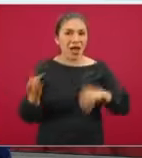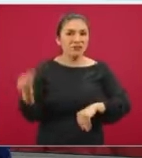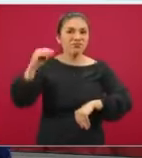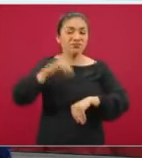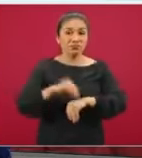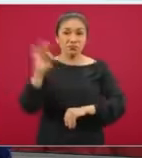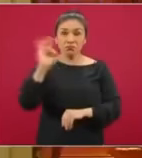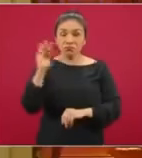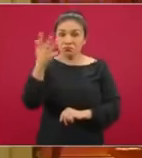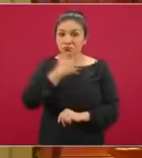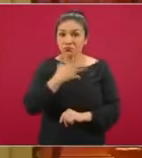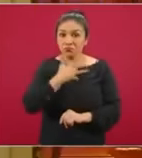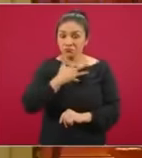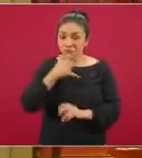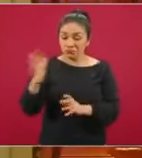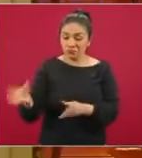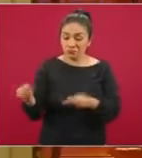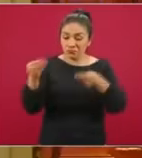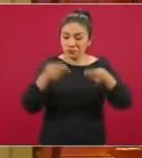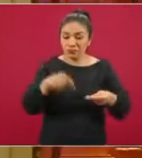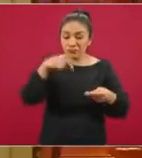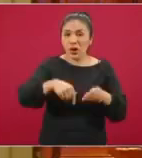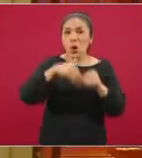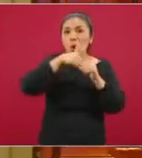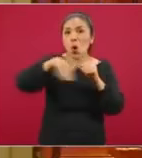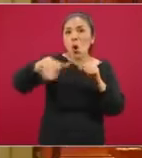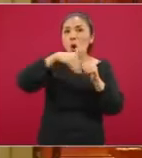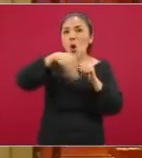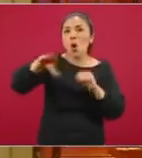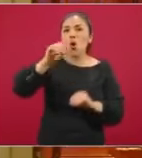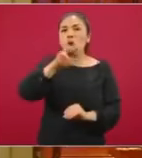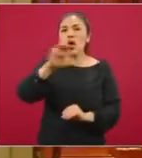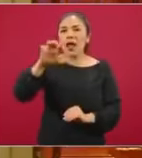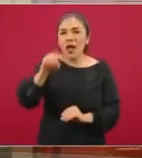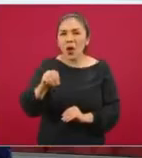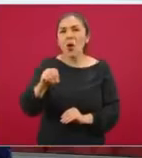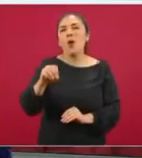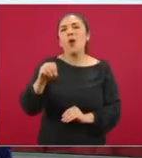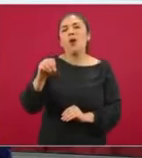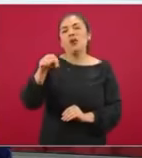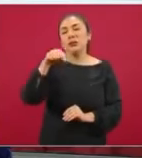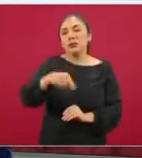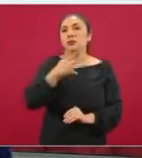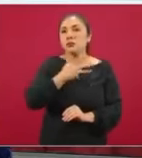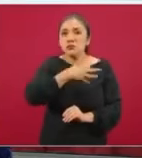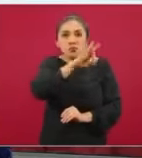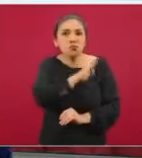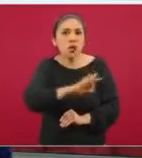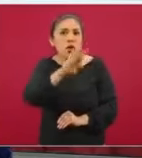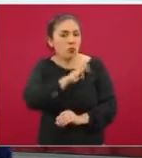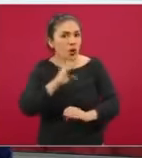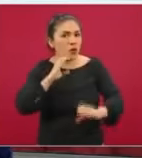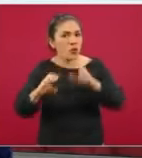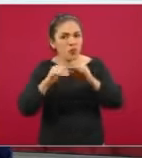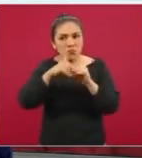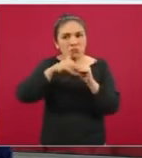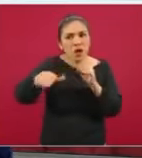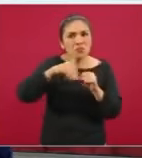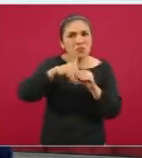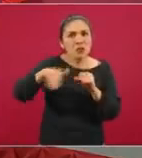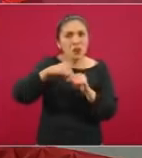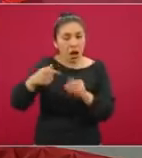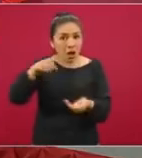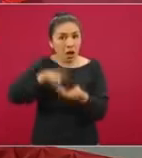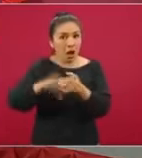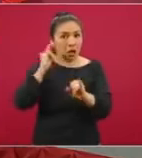una vez que se tiene a la mano el uso del correo electrónico, del email y que lógicamente hay posibilidad de que estos servicios de internet